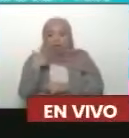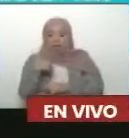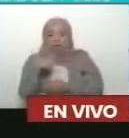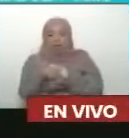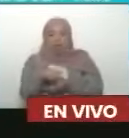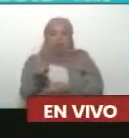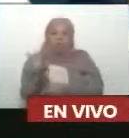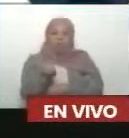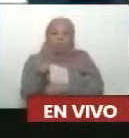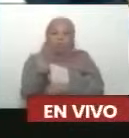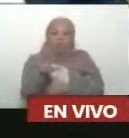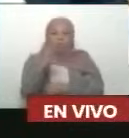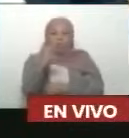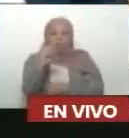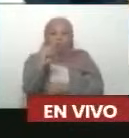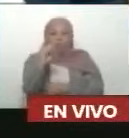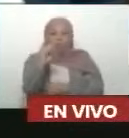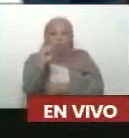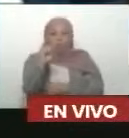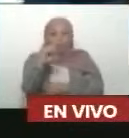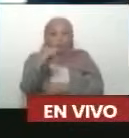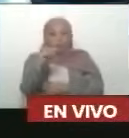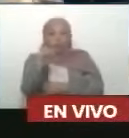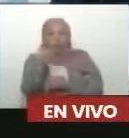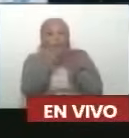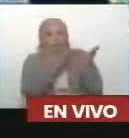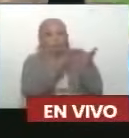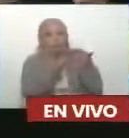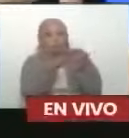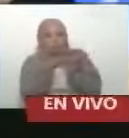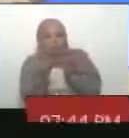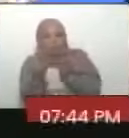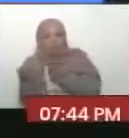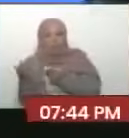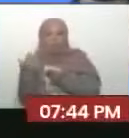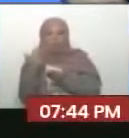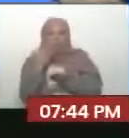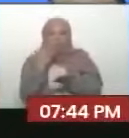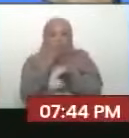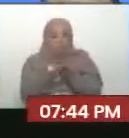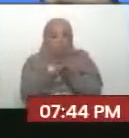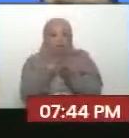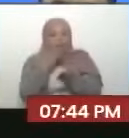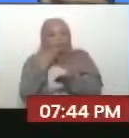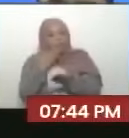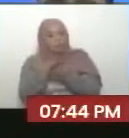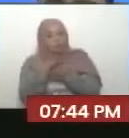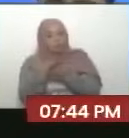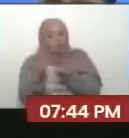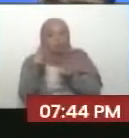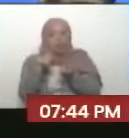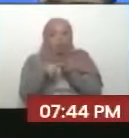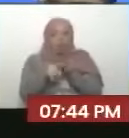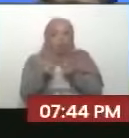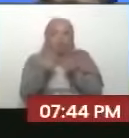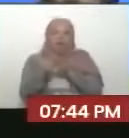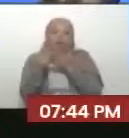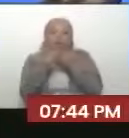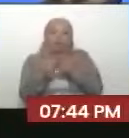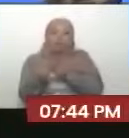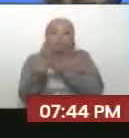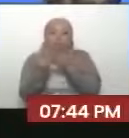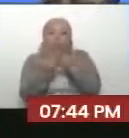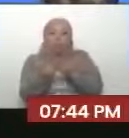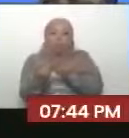Venezuela, Oscar Laborde, bienvenido. Presente, acompaña una delegación de estudiantes